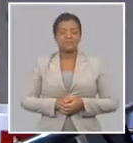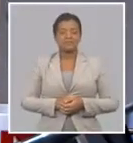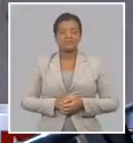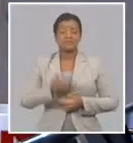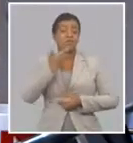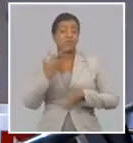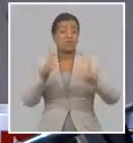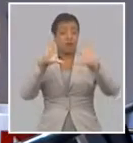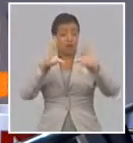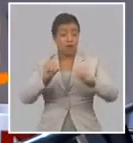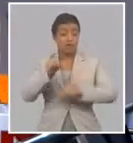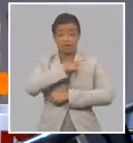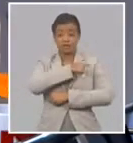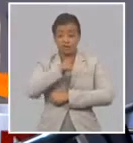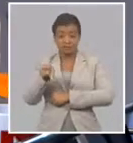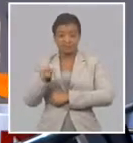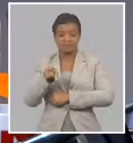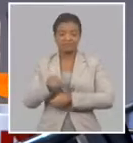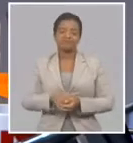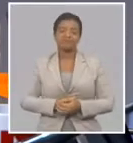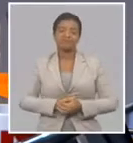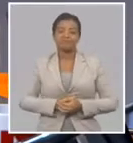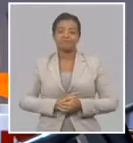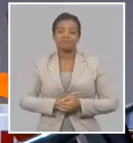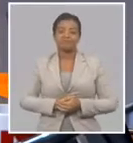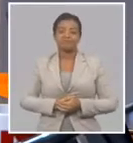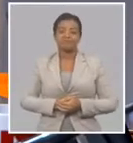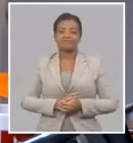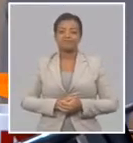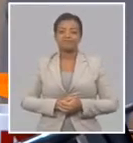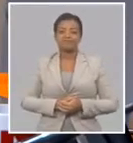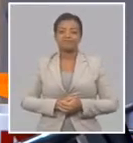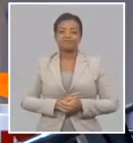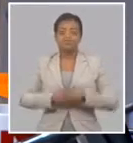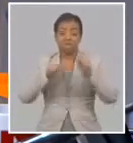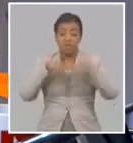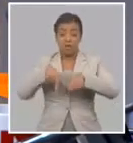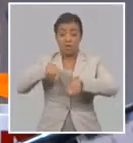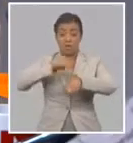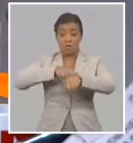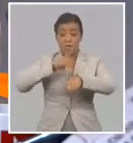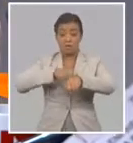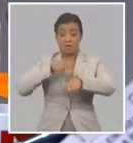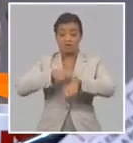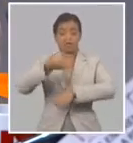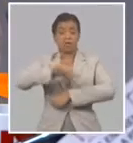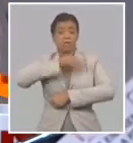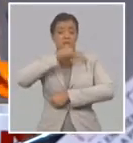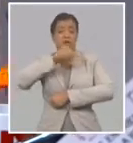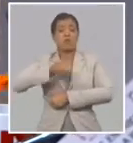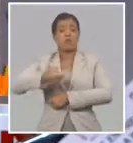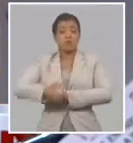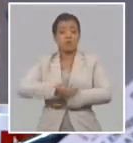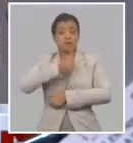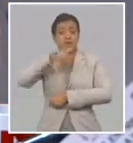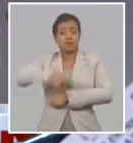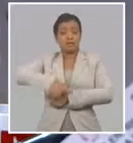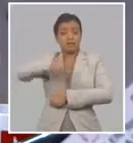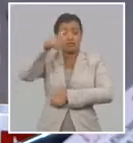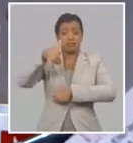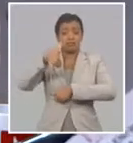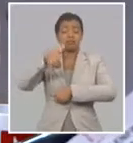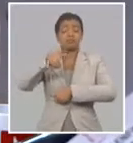rande a ti a toda la audiencia el escenario actual tal y como ha planteado el presidente de la aeronáutica civil de la industria de la aviación